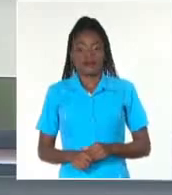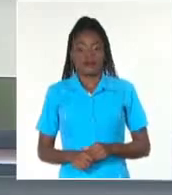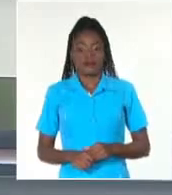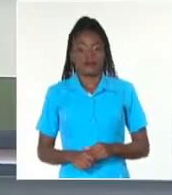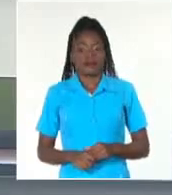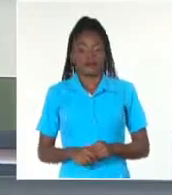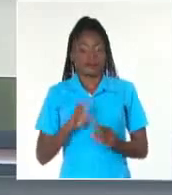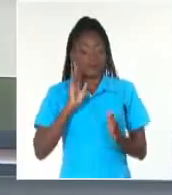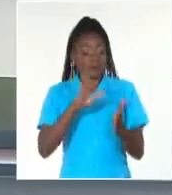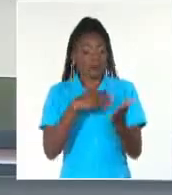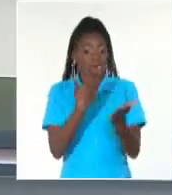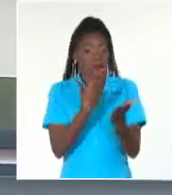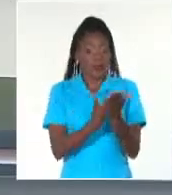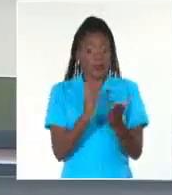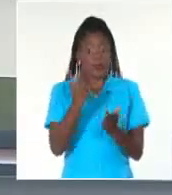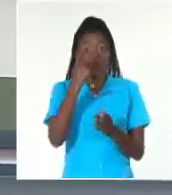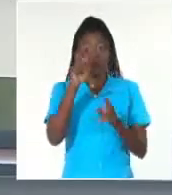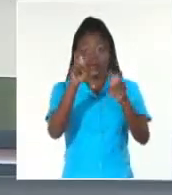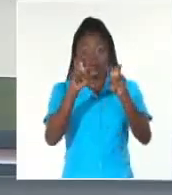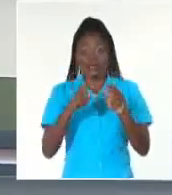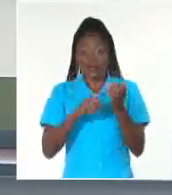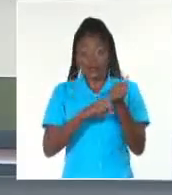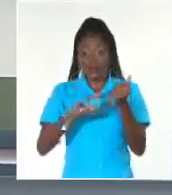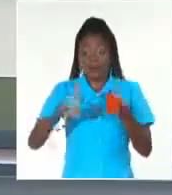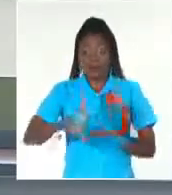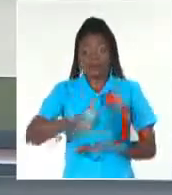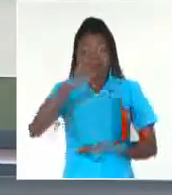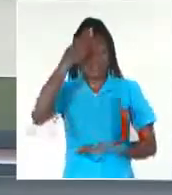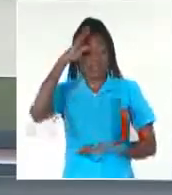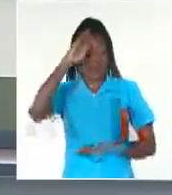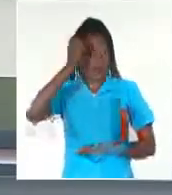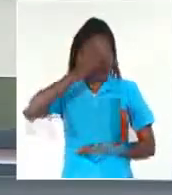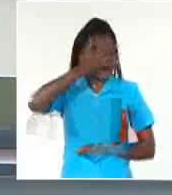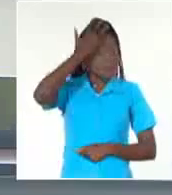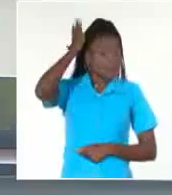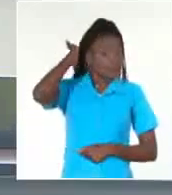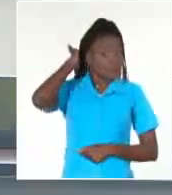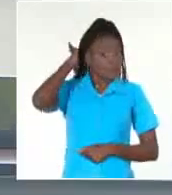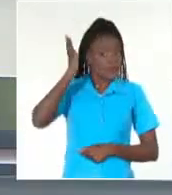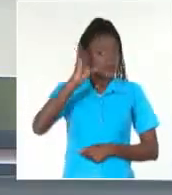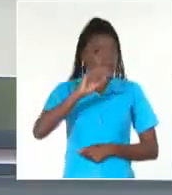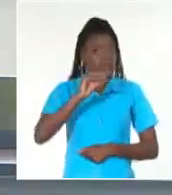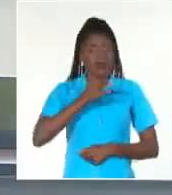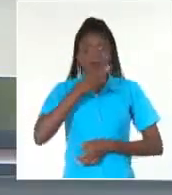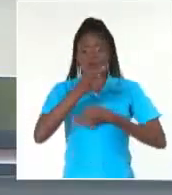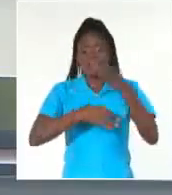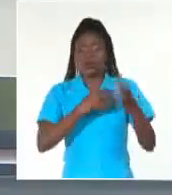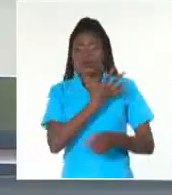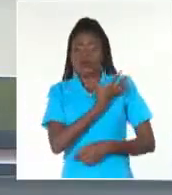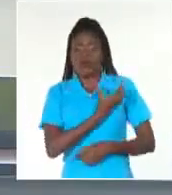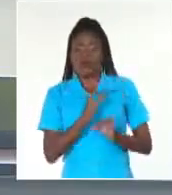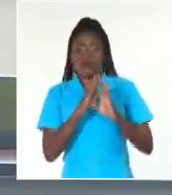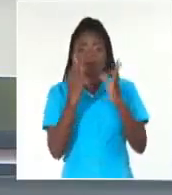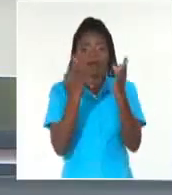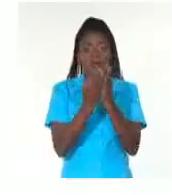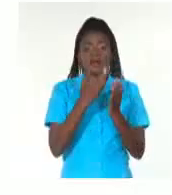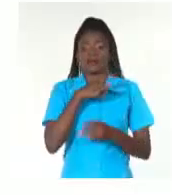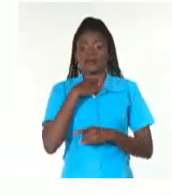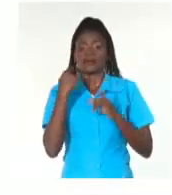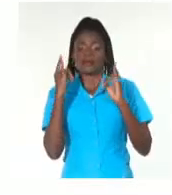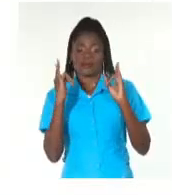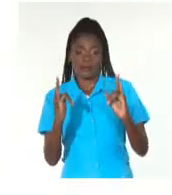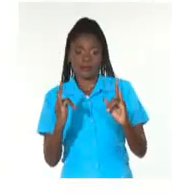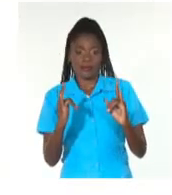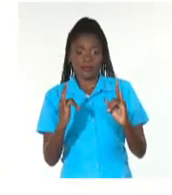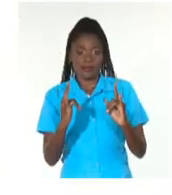A propósito, el primer secretario del Comité Central del Partido y presidente cubano, Miguel Díaz-Canel Bermúdez, ofreció sus condolencias a las familias de los fallecidos. En